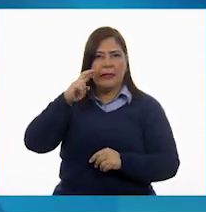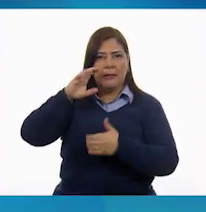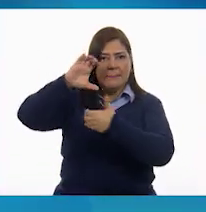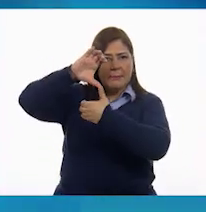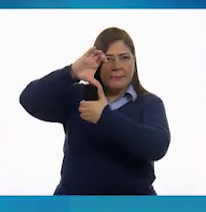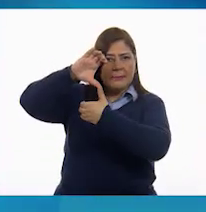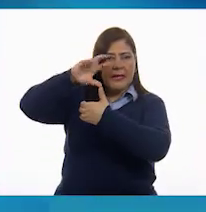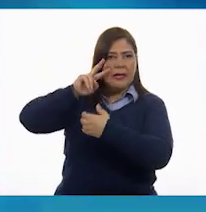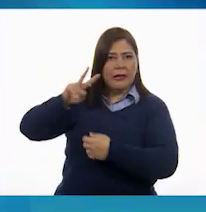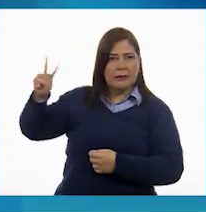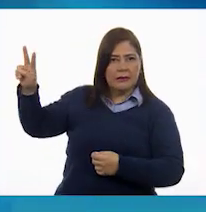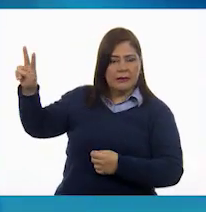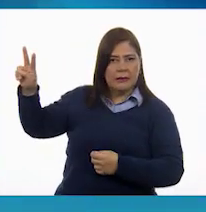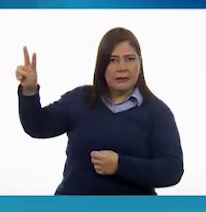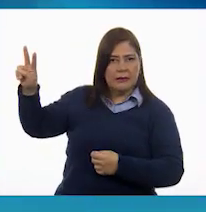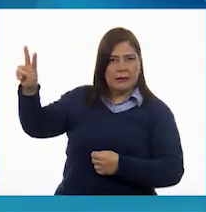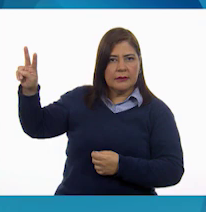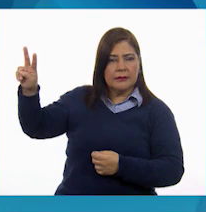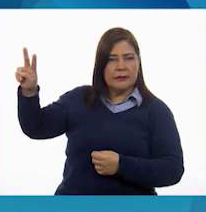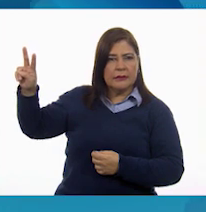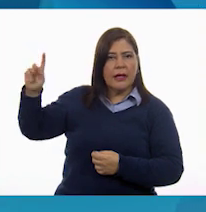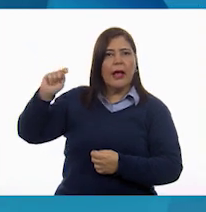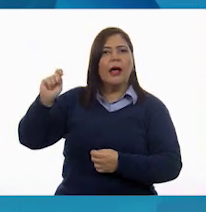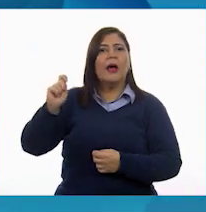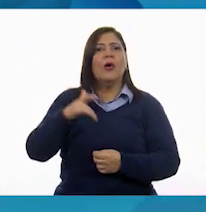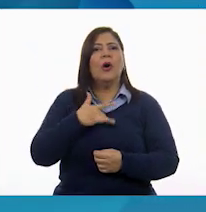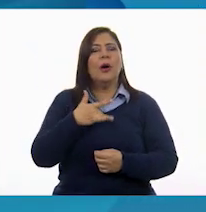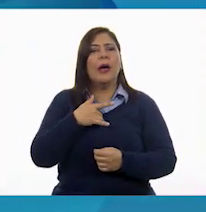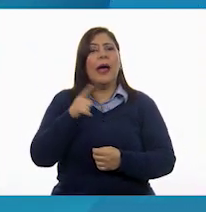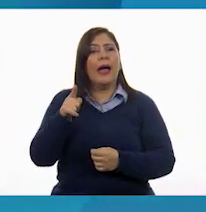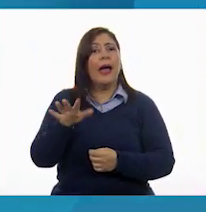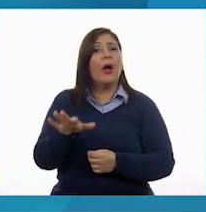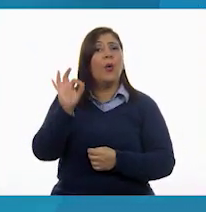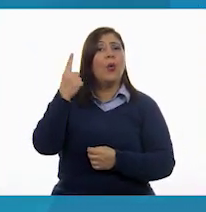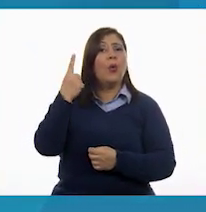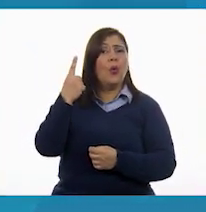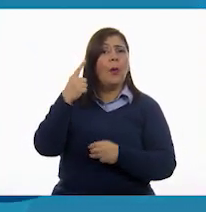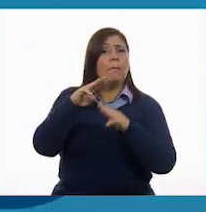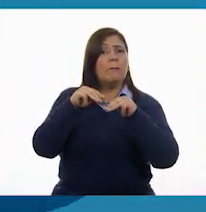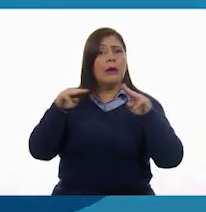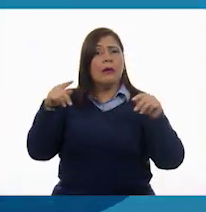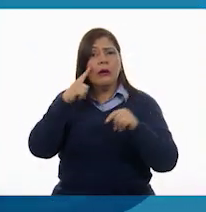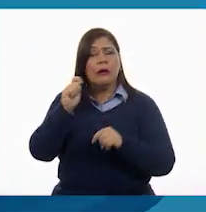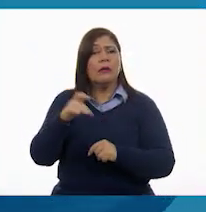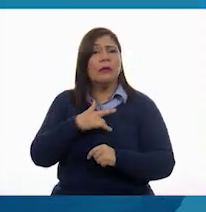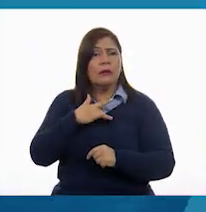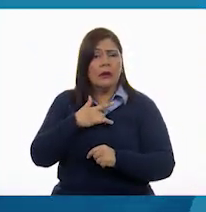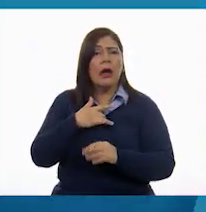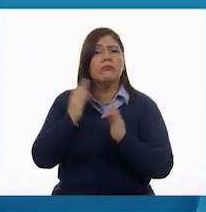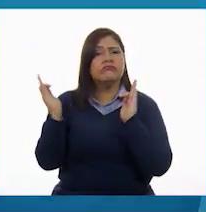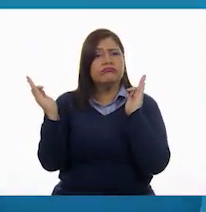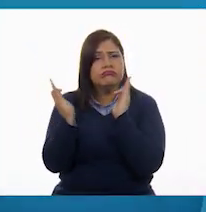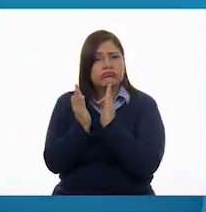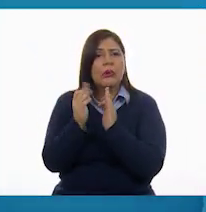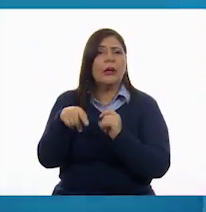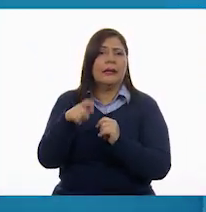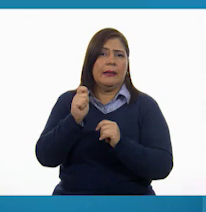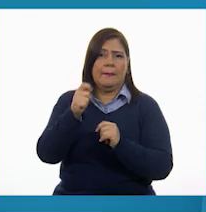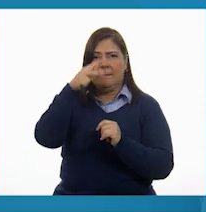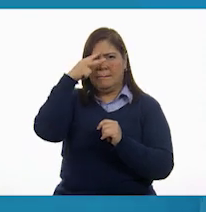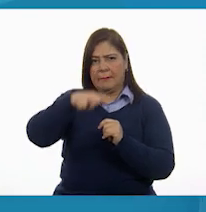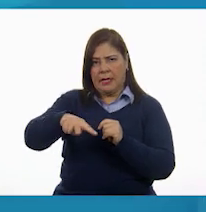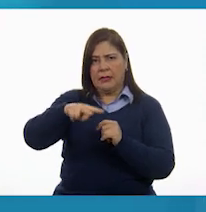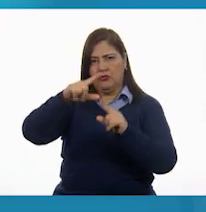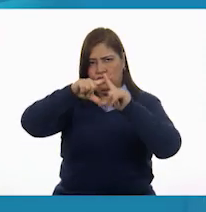que nos muestra que uno de los mares que están cerca de nuestro territorio nacional, el